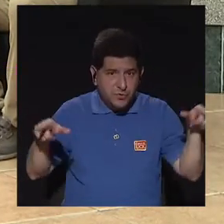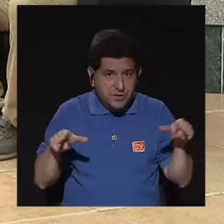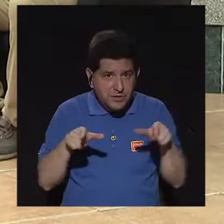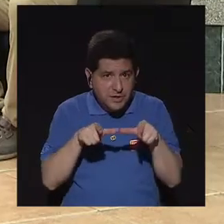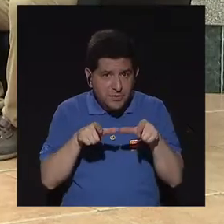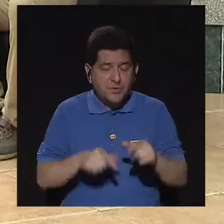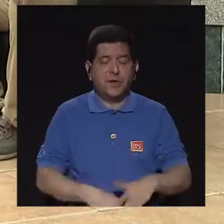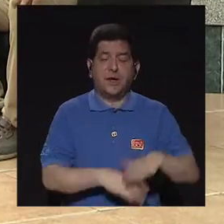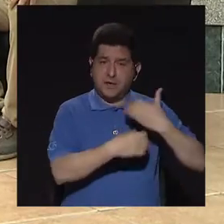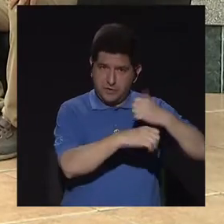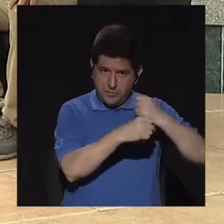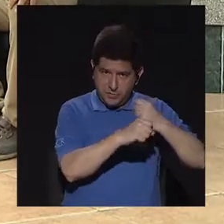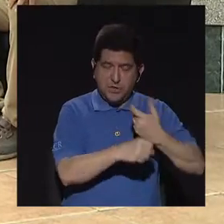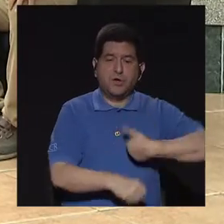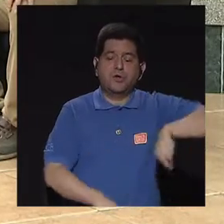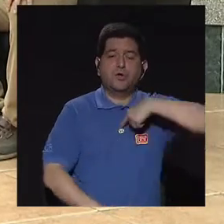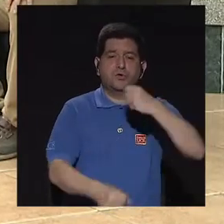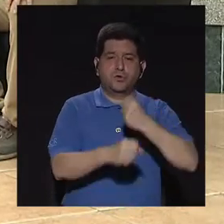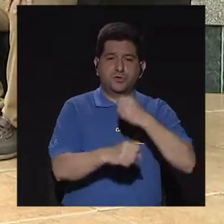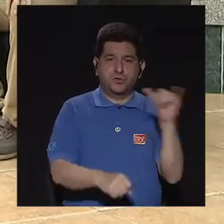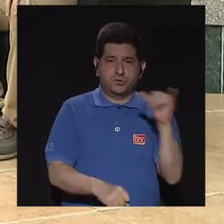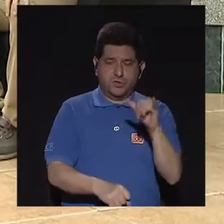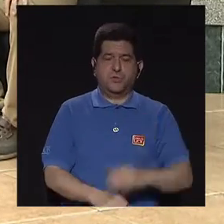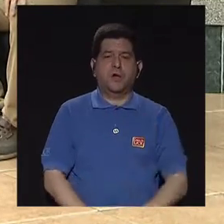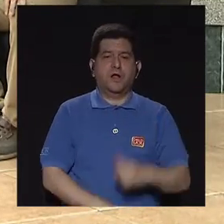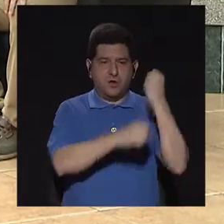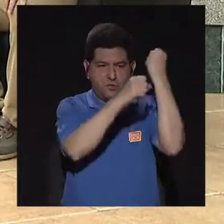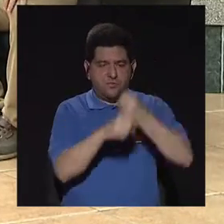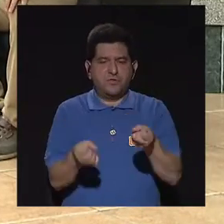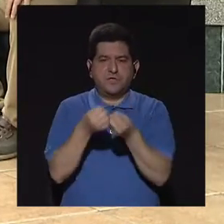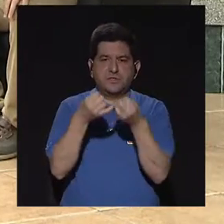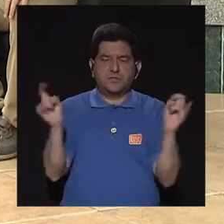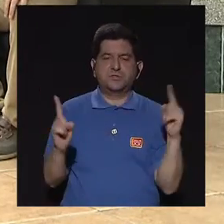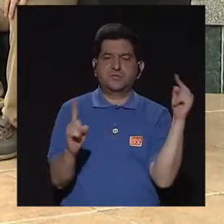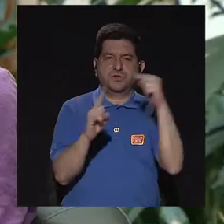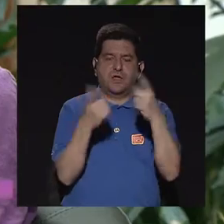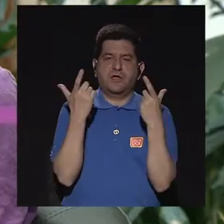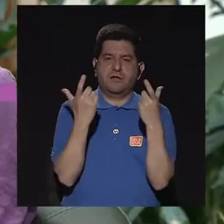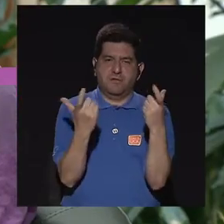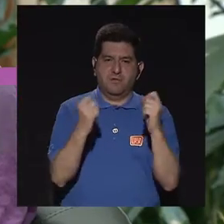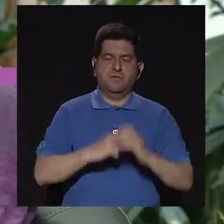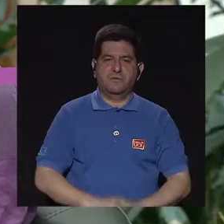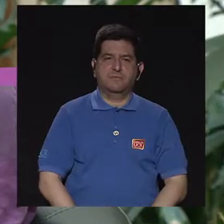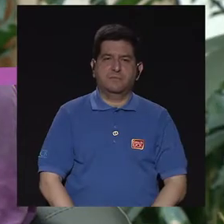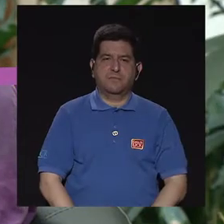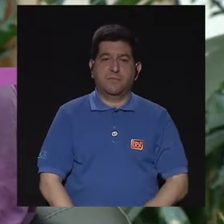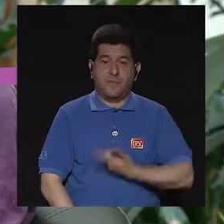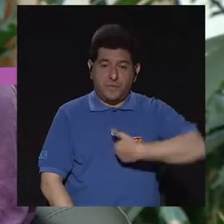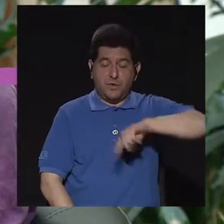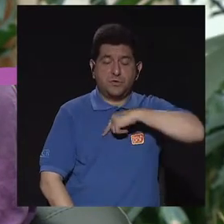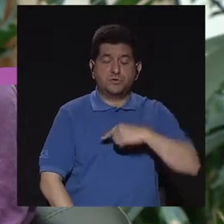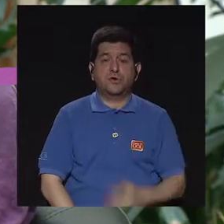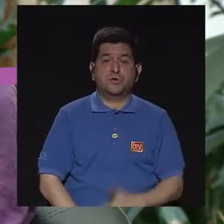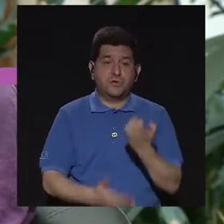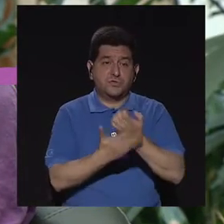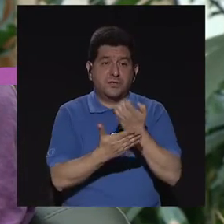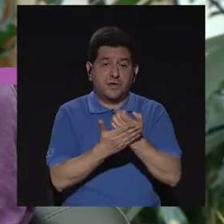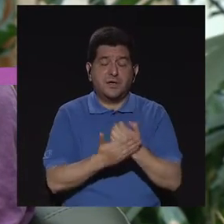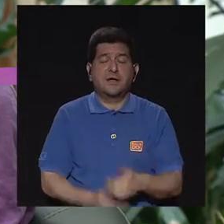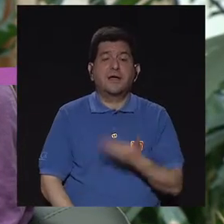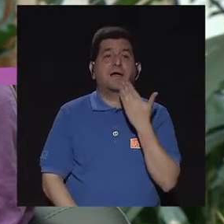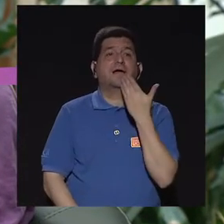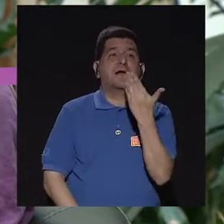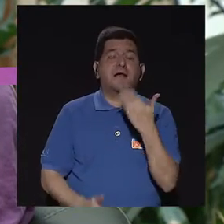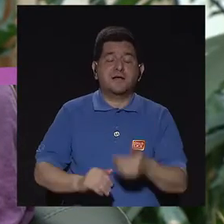lugares, las municipalidades, nosotros trabajamos también igual que ellos en una fundación sin fines de lucro. En realidad nos manejamos económicamente gracias a